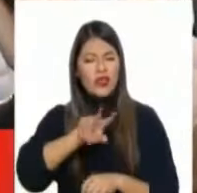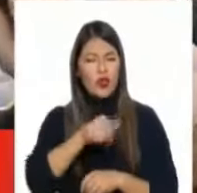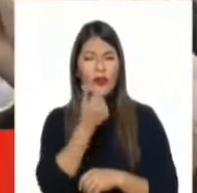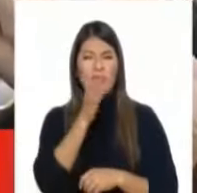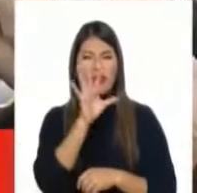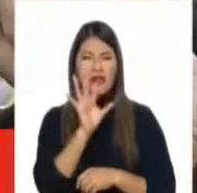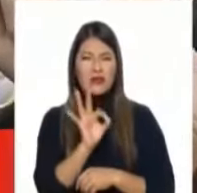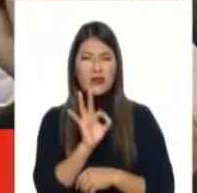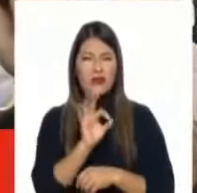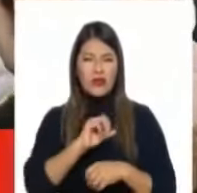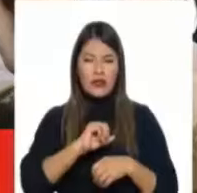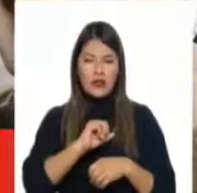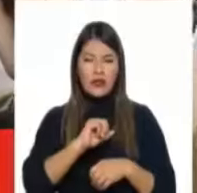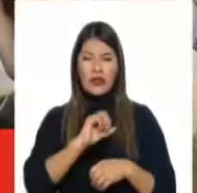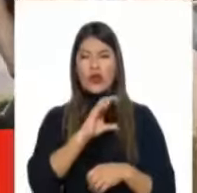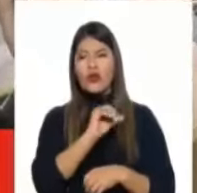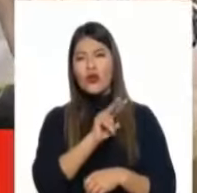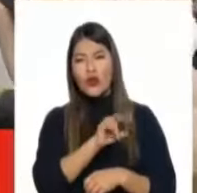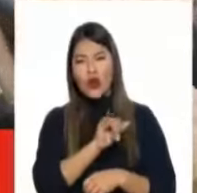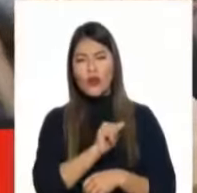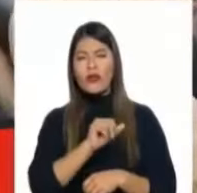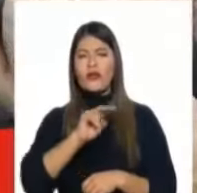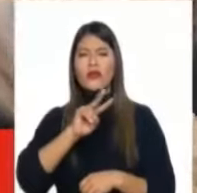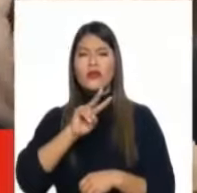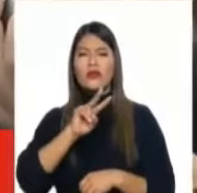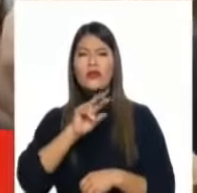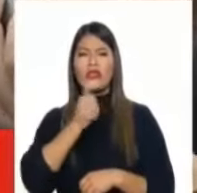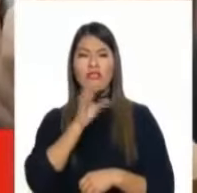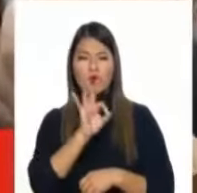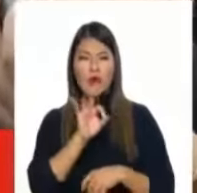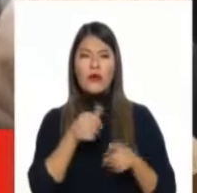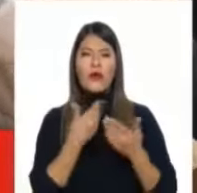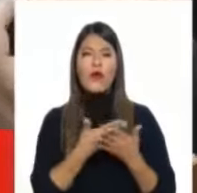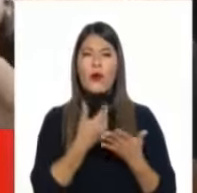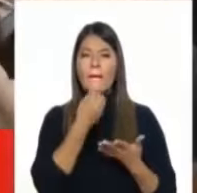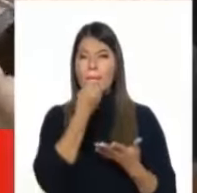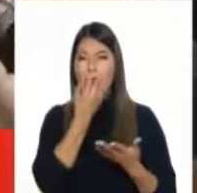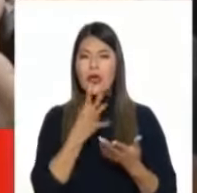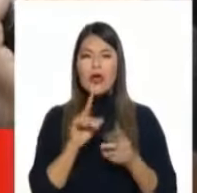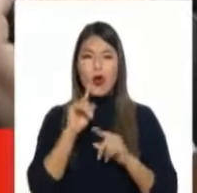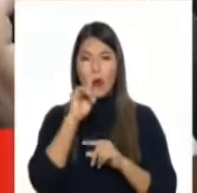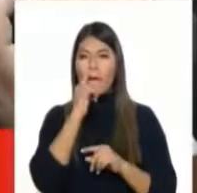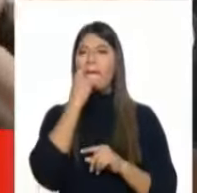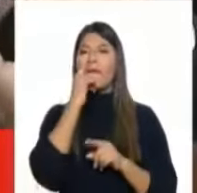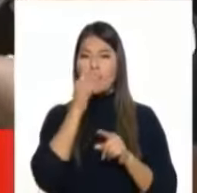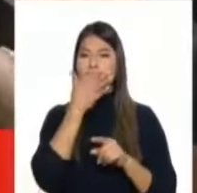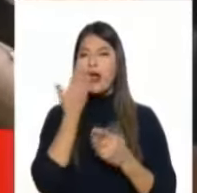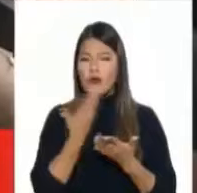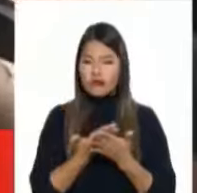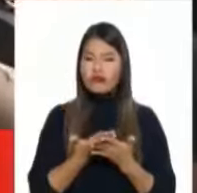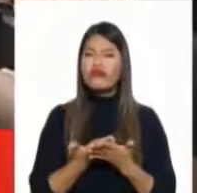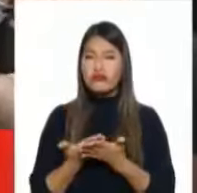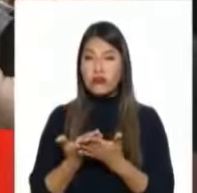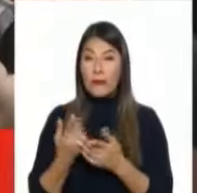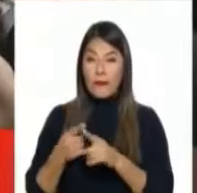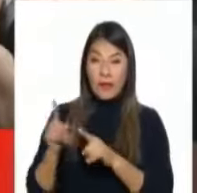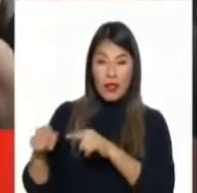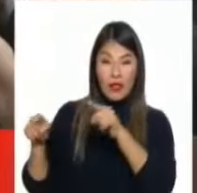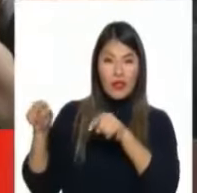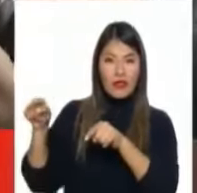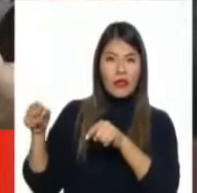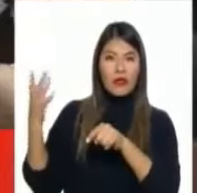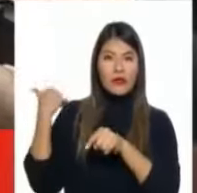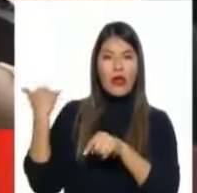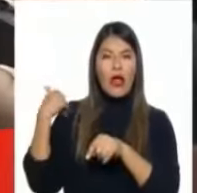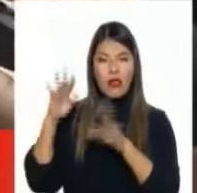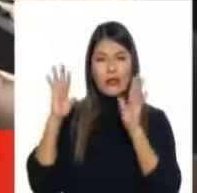COVID-19 o COVID-19 con pruebas moleculares. Inclusive, el Estado peruano ya